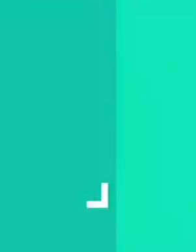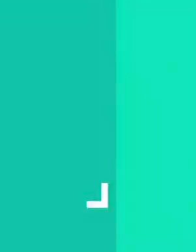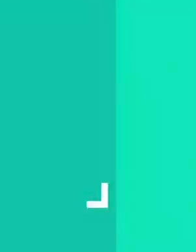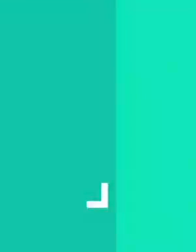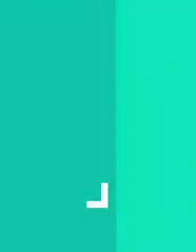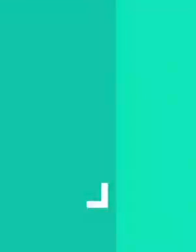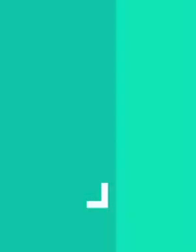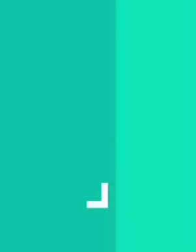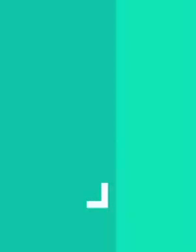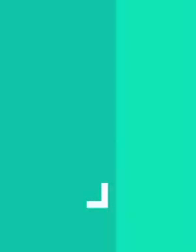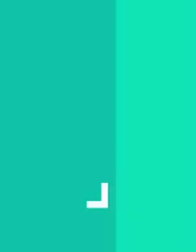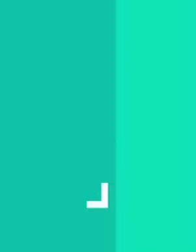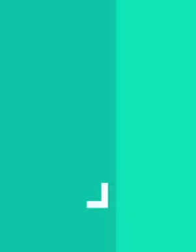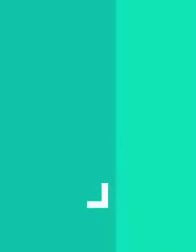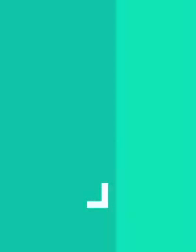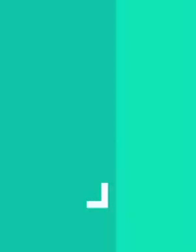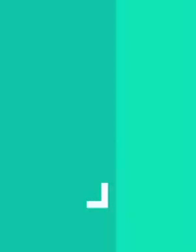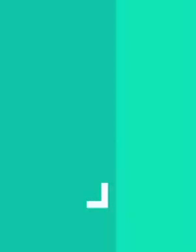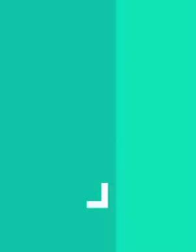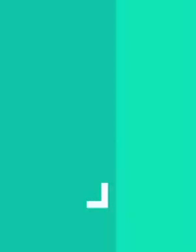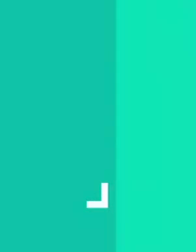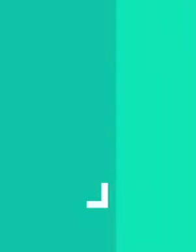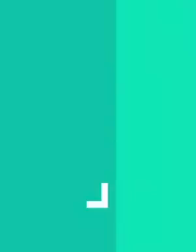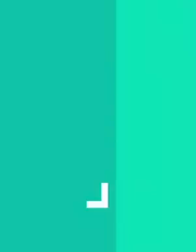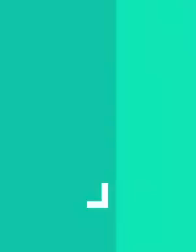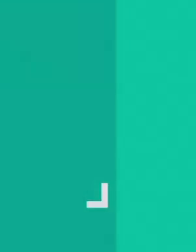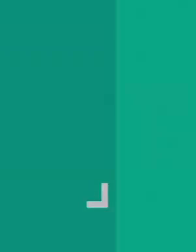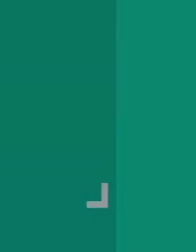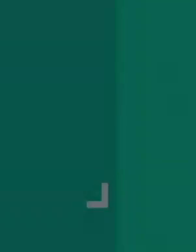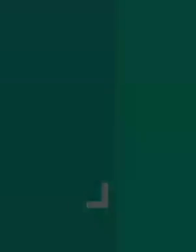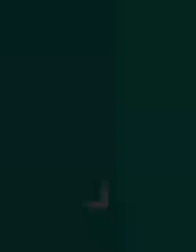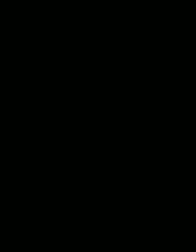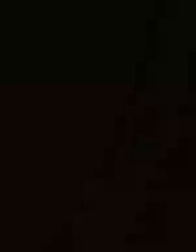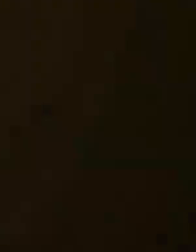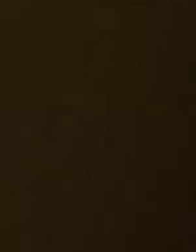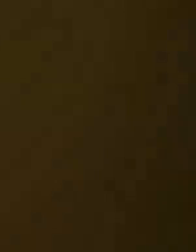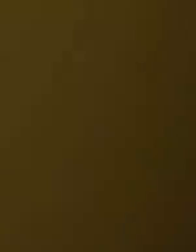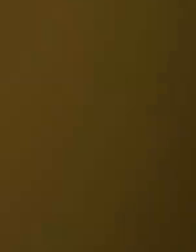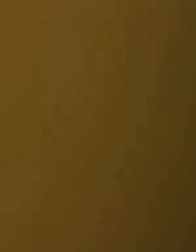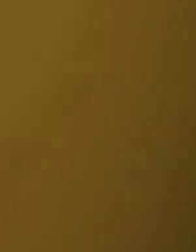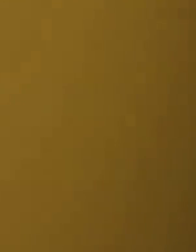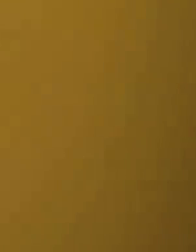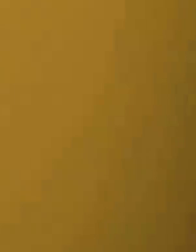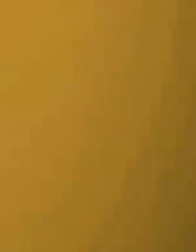Los esperamos en una más de Aprende en Casa. ¡Hasta la próxima!